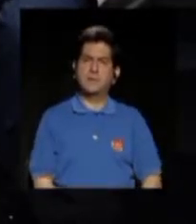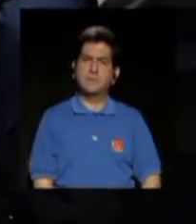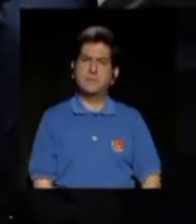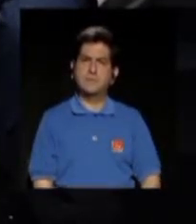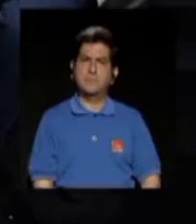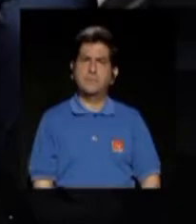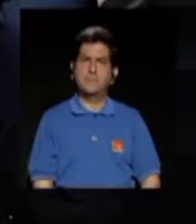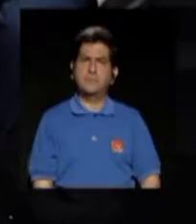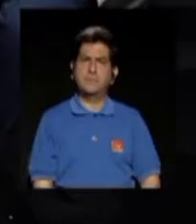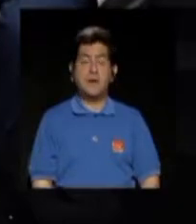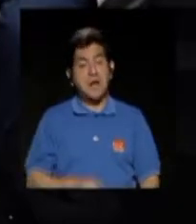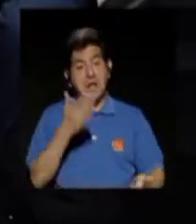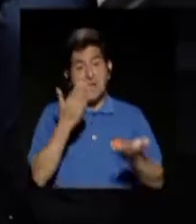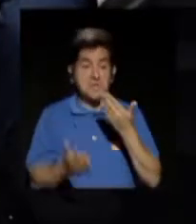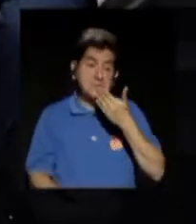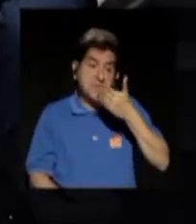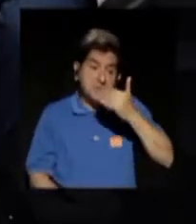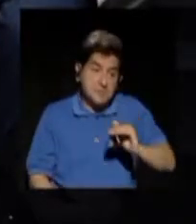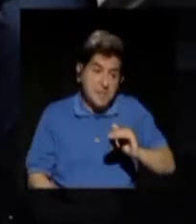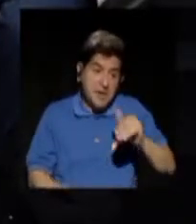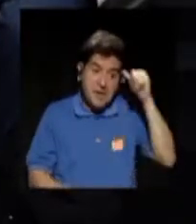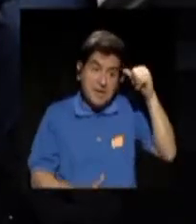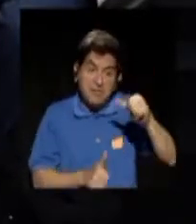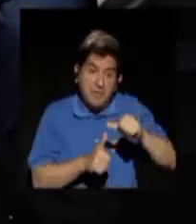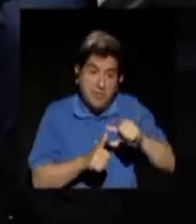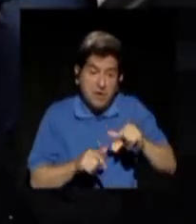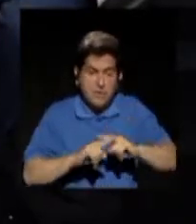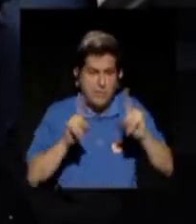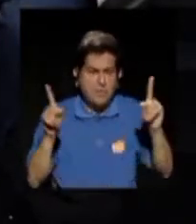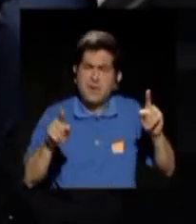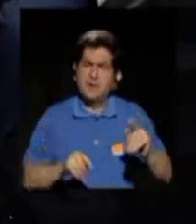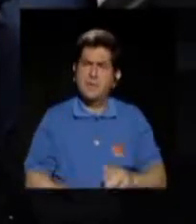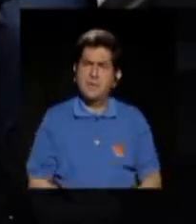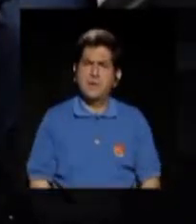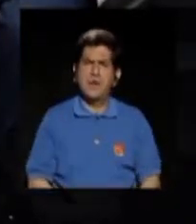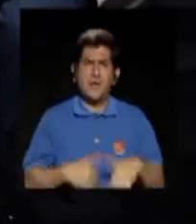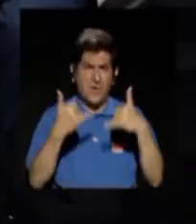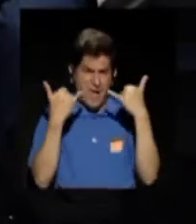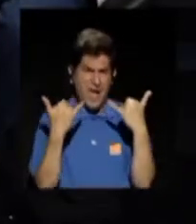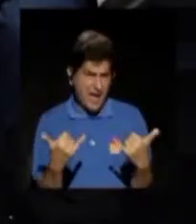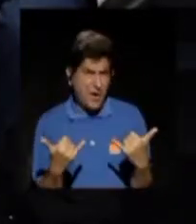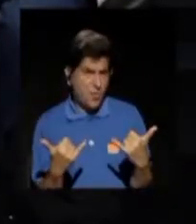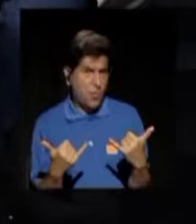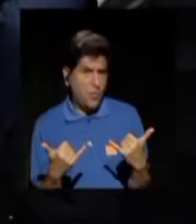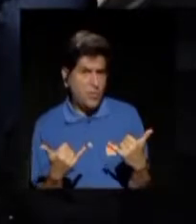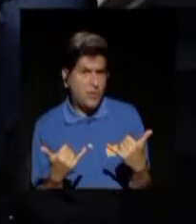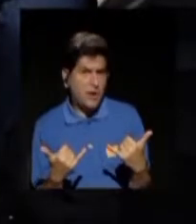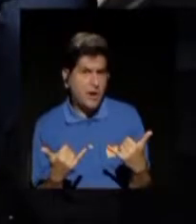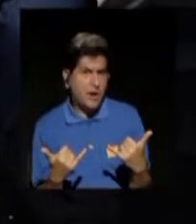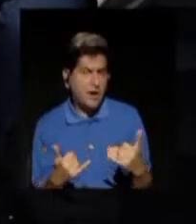y puedo recordarlo mal, de que donde está ahora el